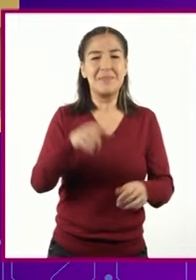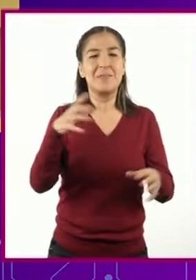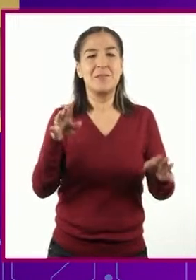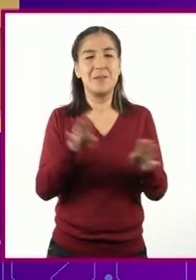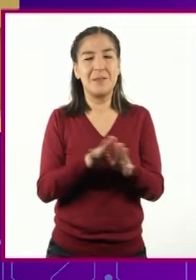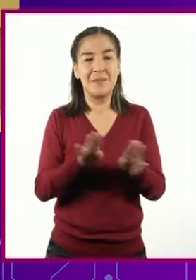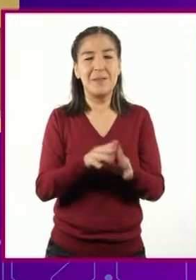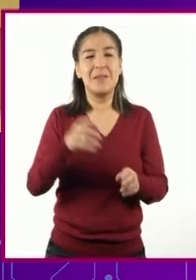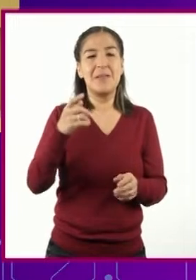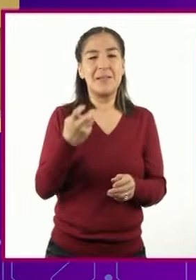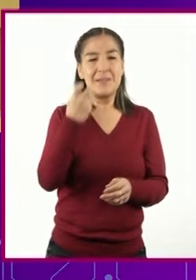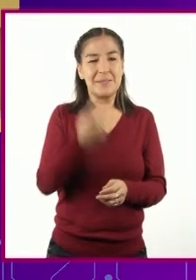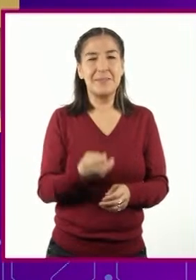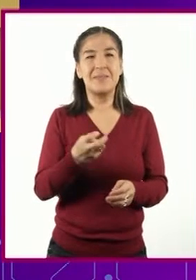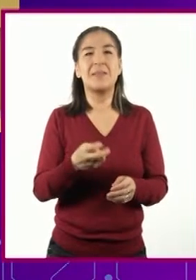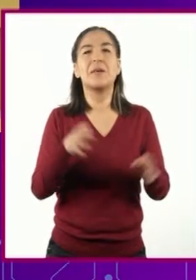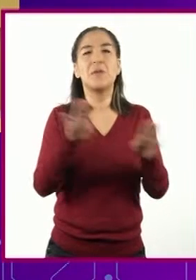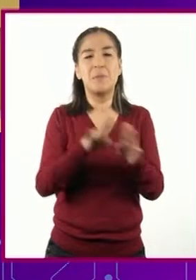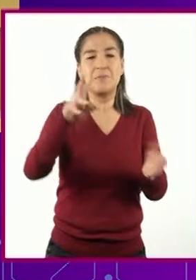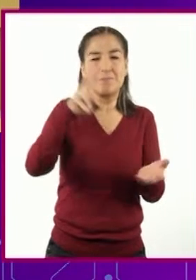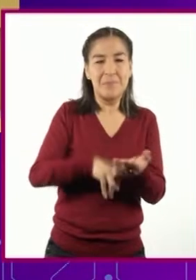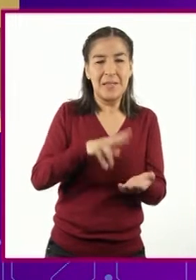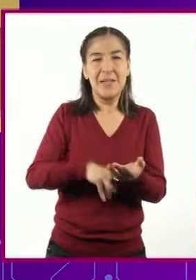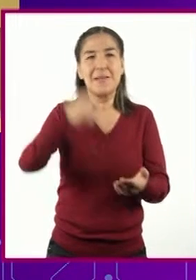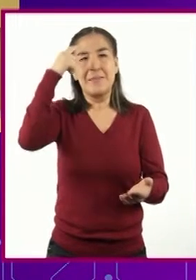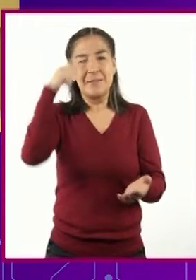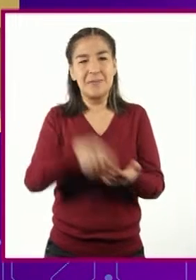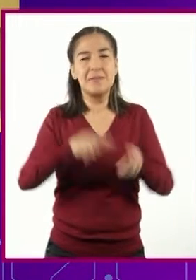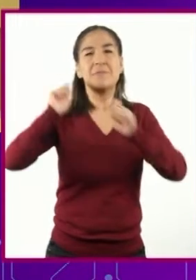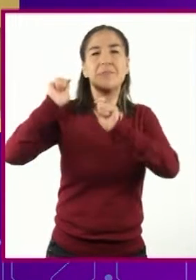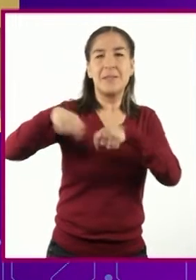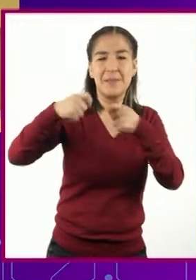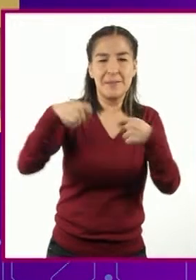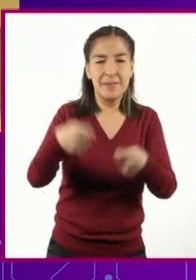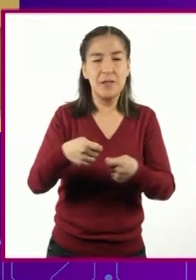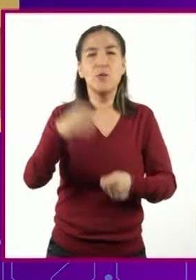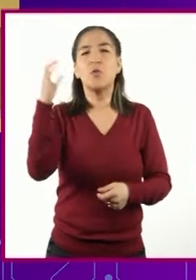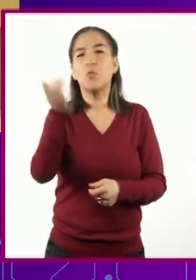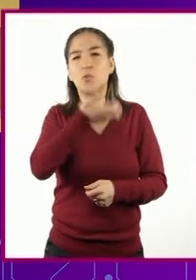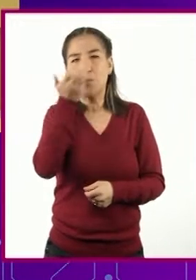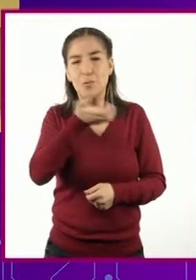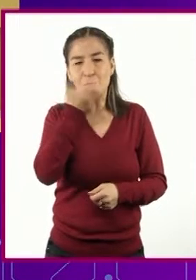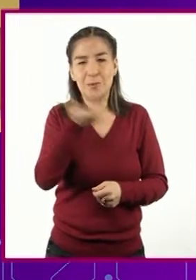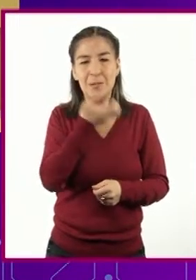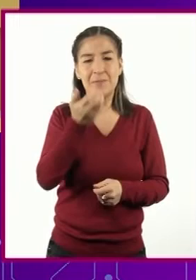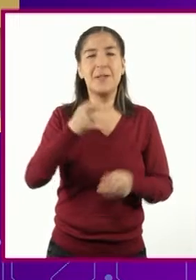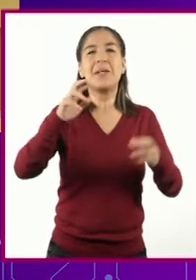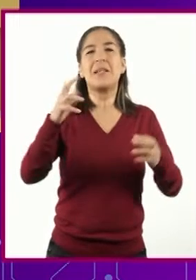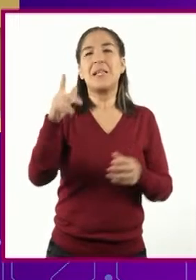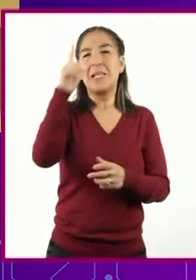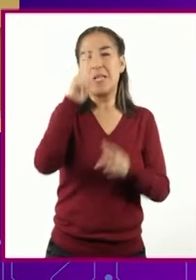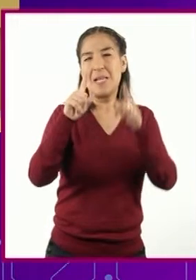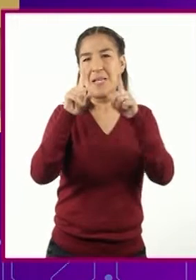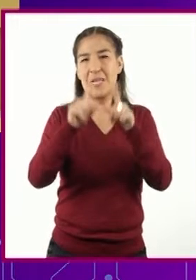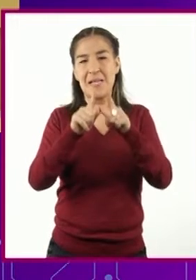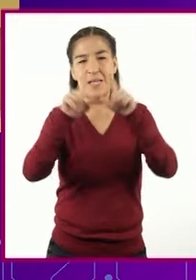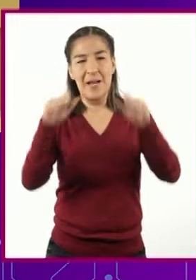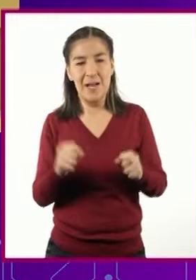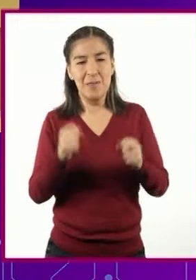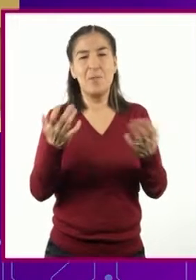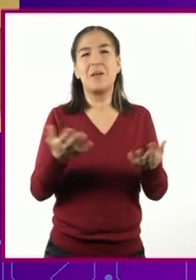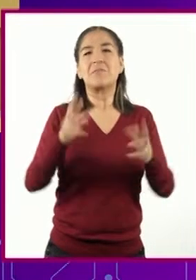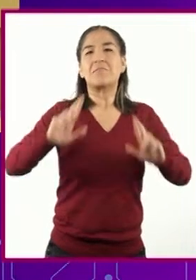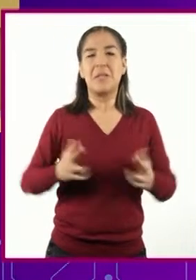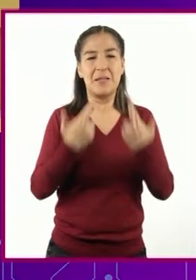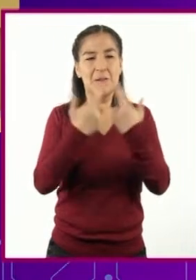vida, creencias, valores, tradiciones, costumbres, lenguas, religión